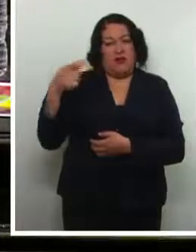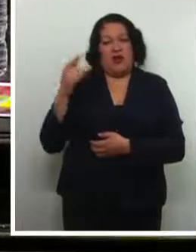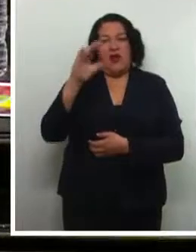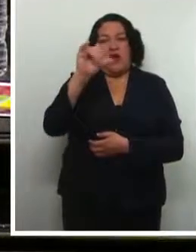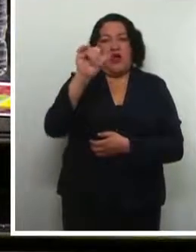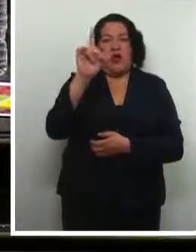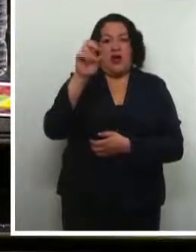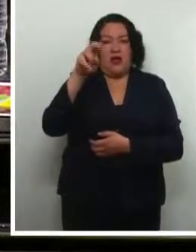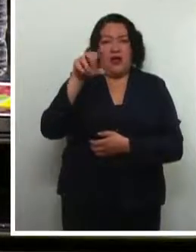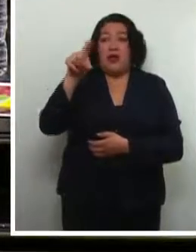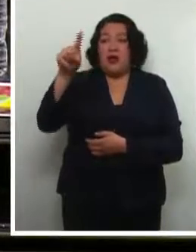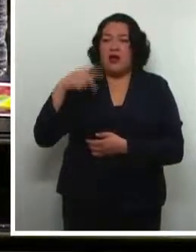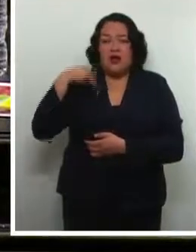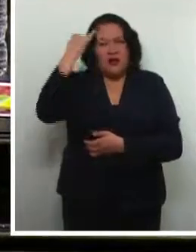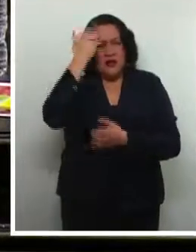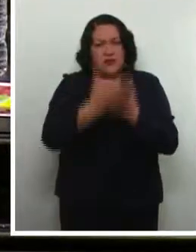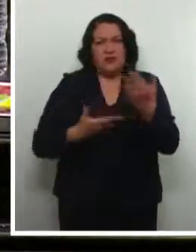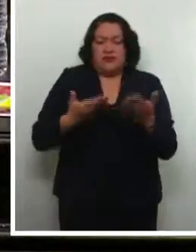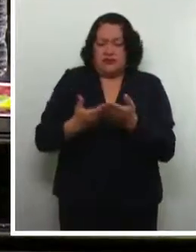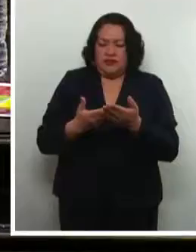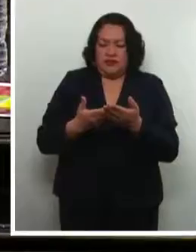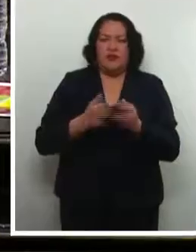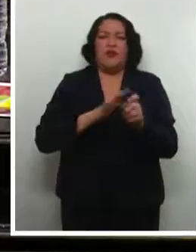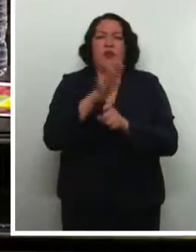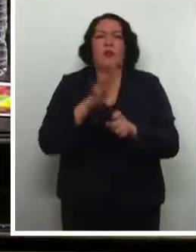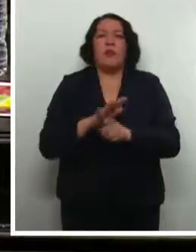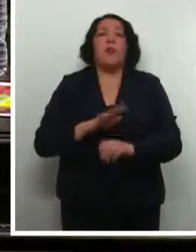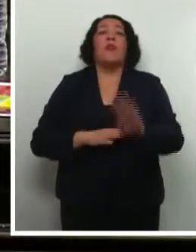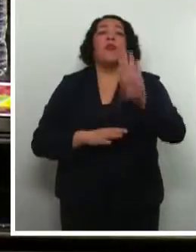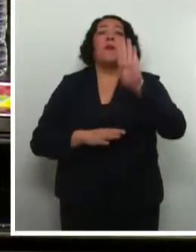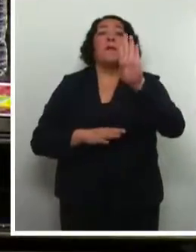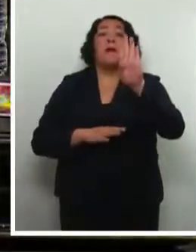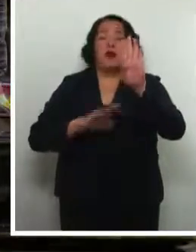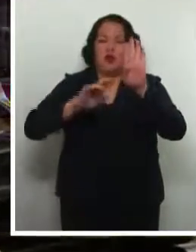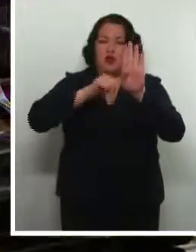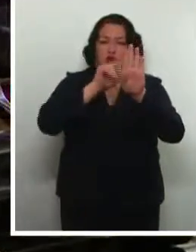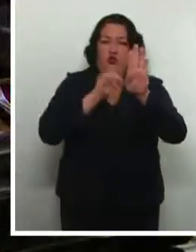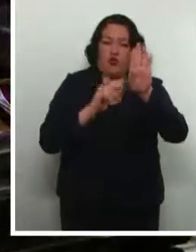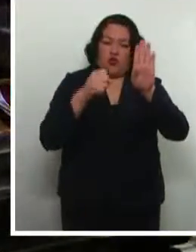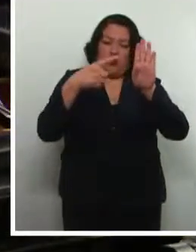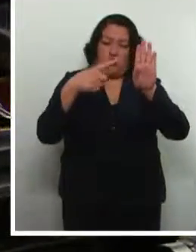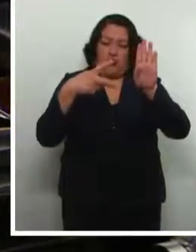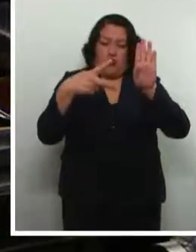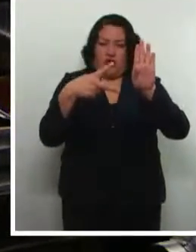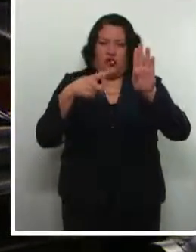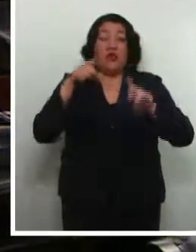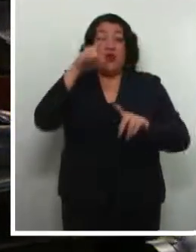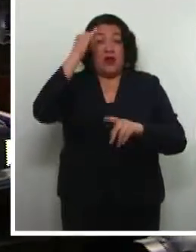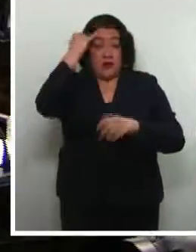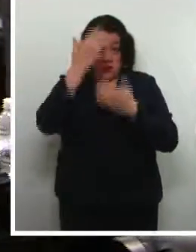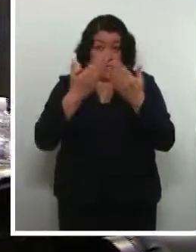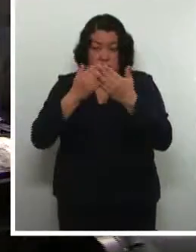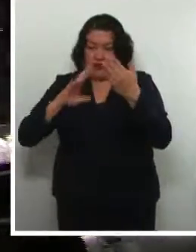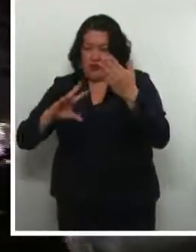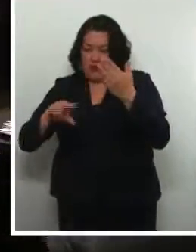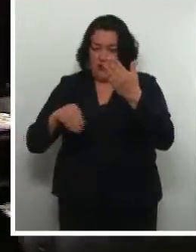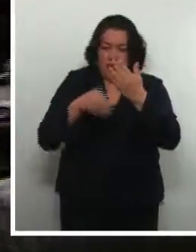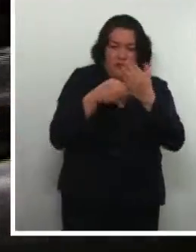para presentar sus reservas al apartado B, numerales 1 y 2, y una adición de un numeral